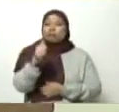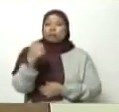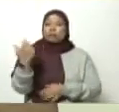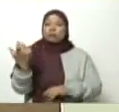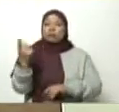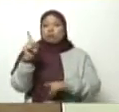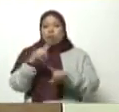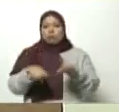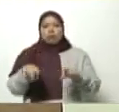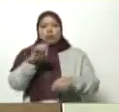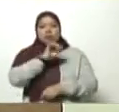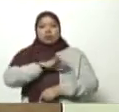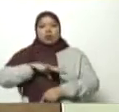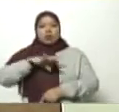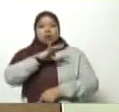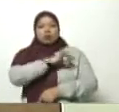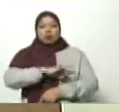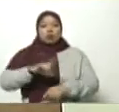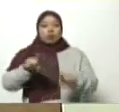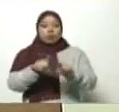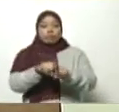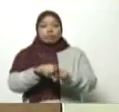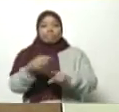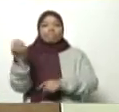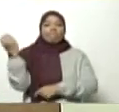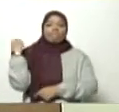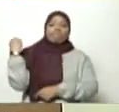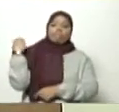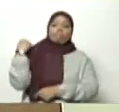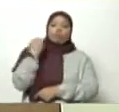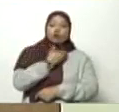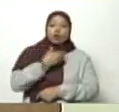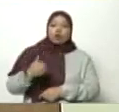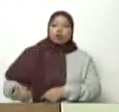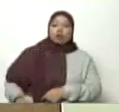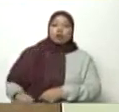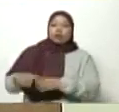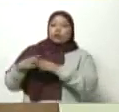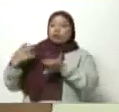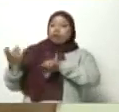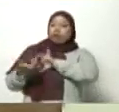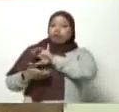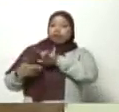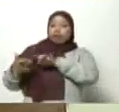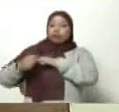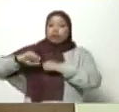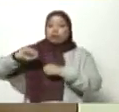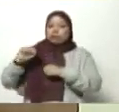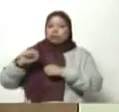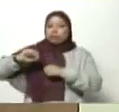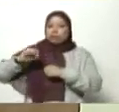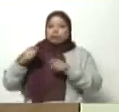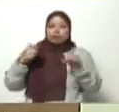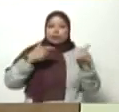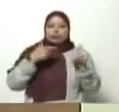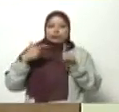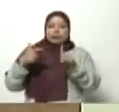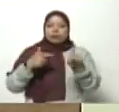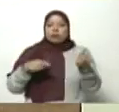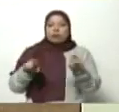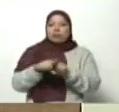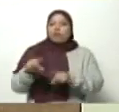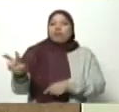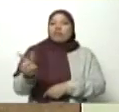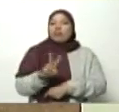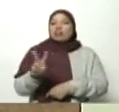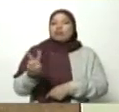Chile y exoneró a Piñera y todo el atropello, pero se empeña es con Venezuela.